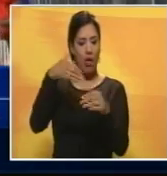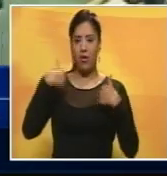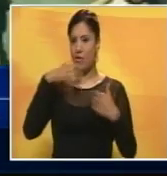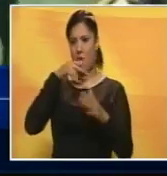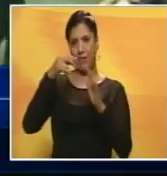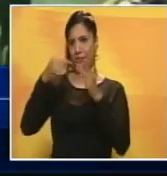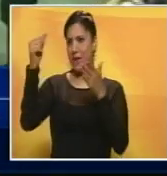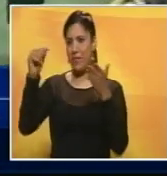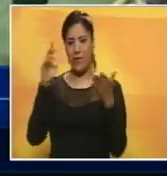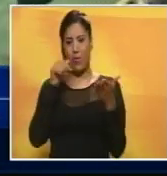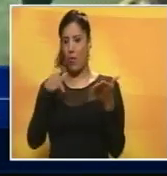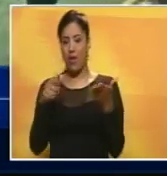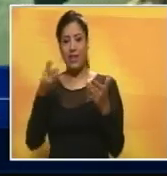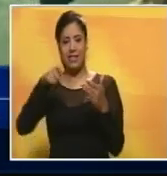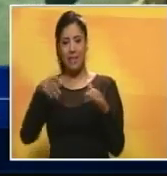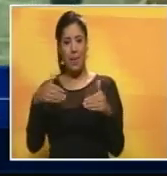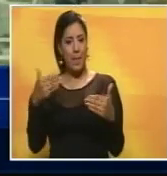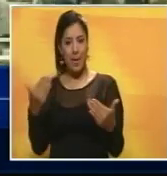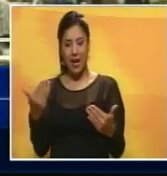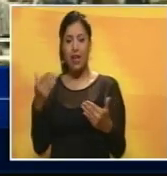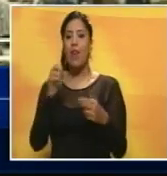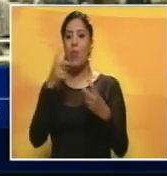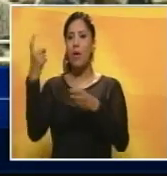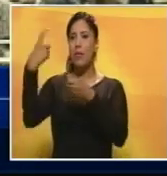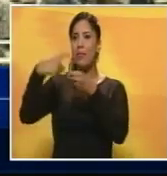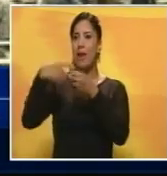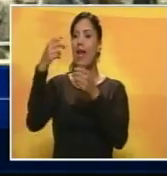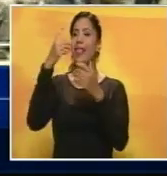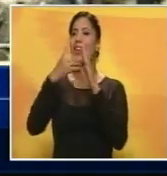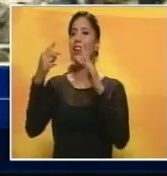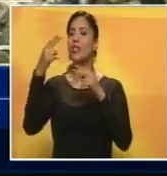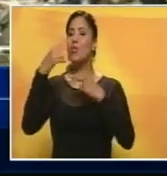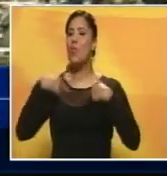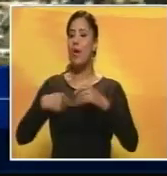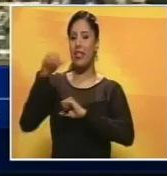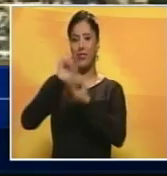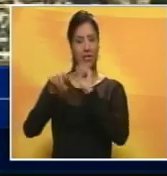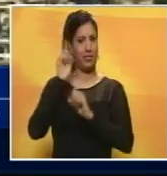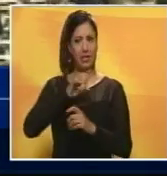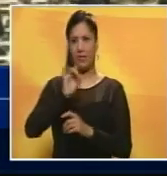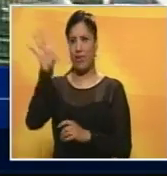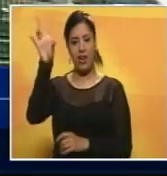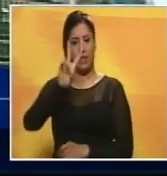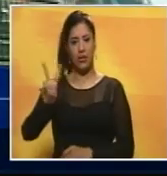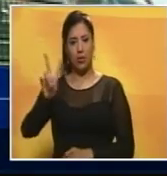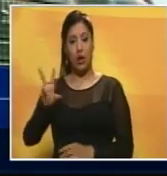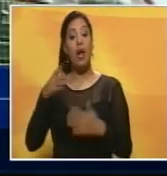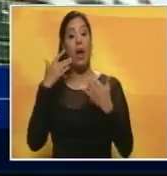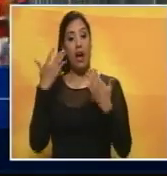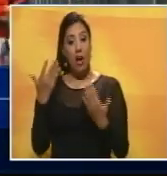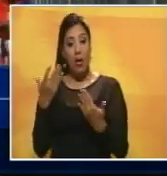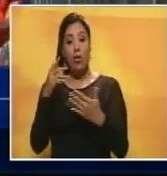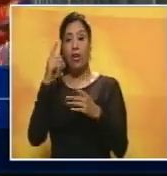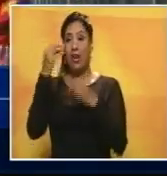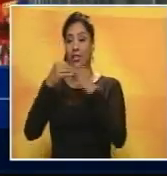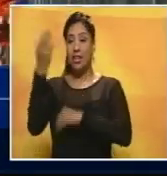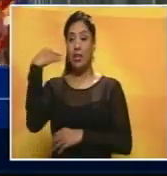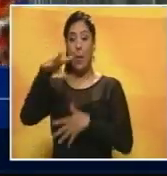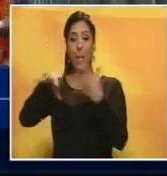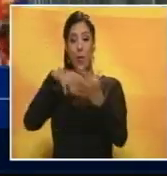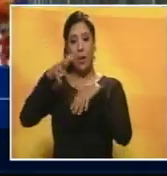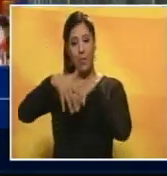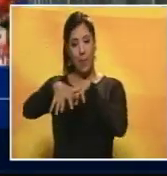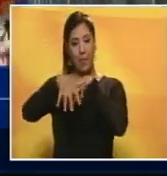no cumple con los estándares necesarios para formar parte del ente. En la Declaración de Lima denuncian los hechos que ocurrieron durante las